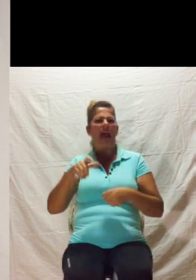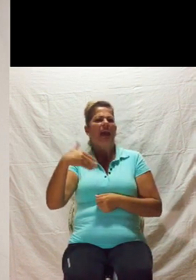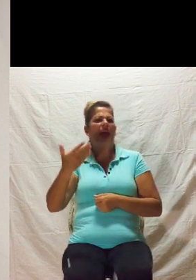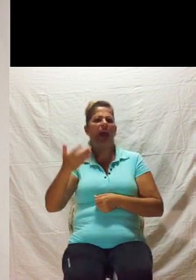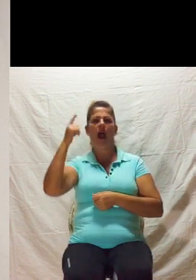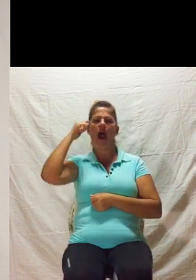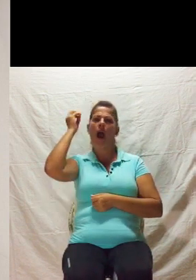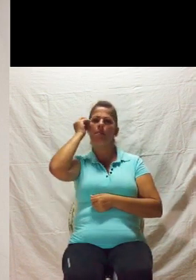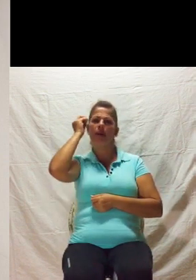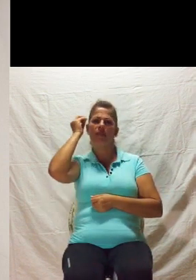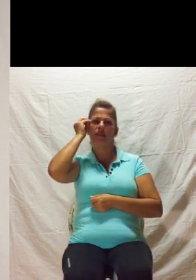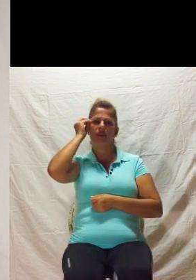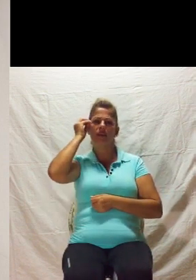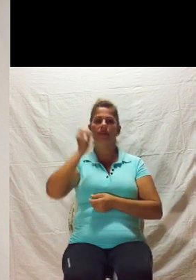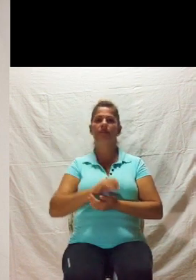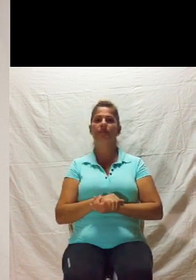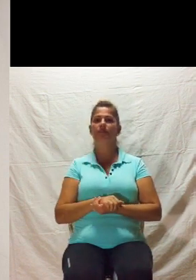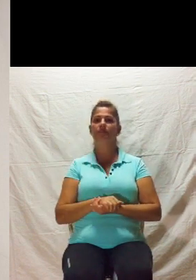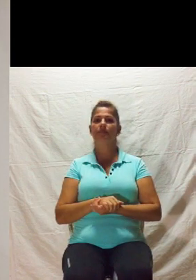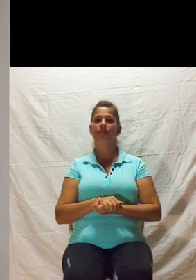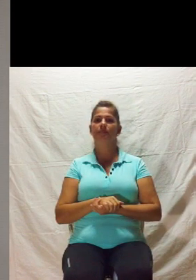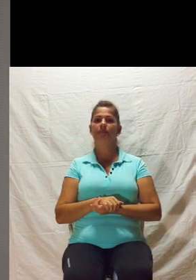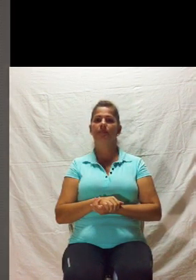Conclusiones. ¿Qué he aprendido?